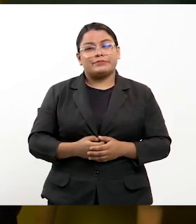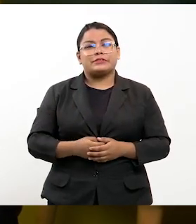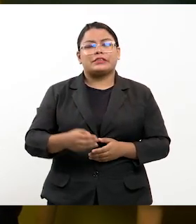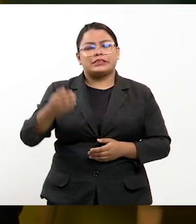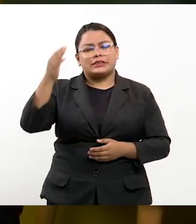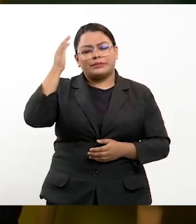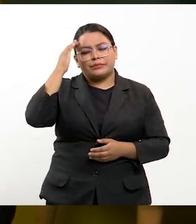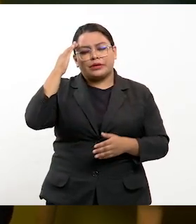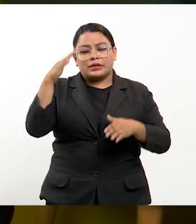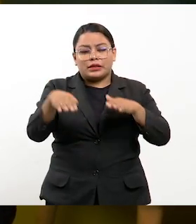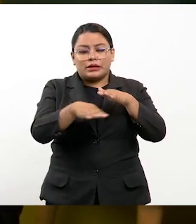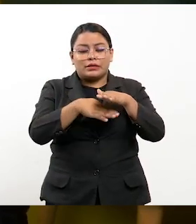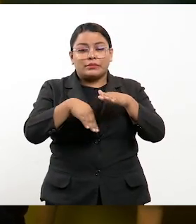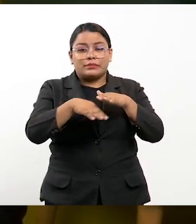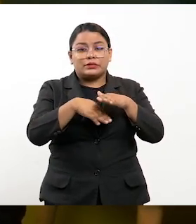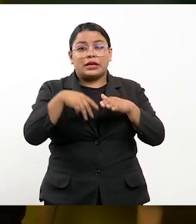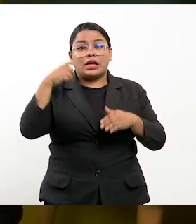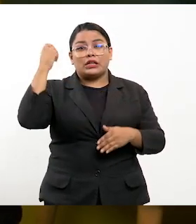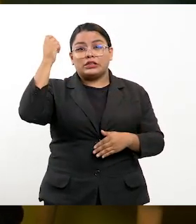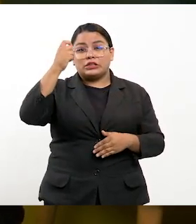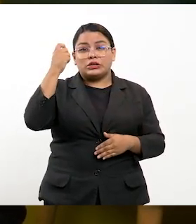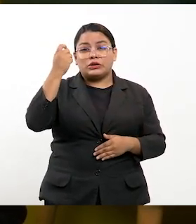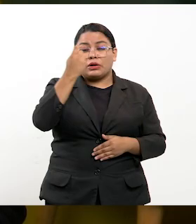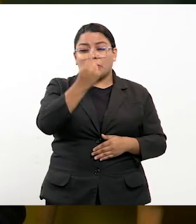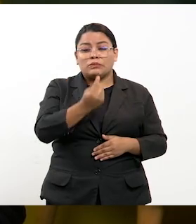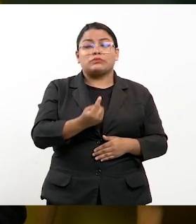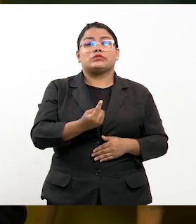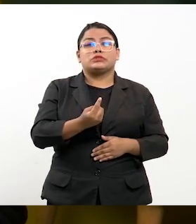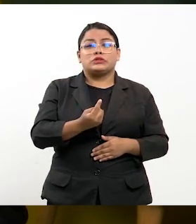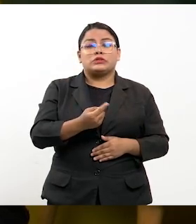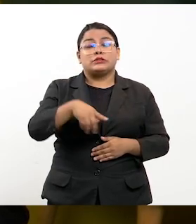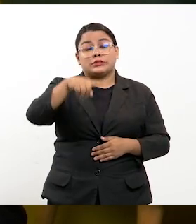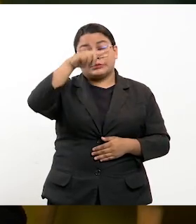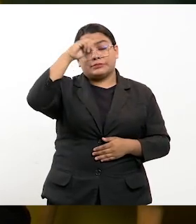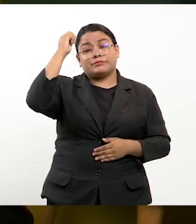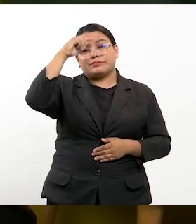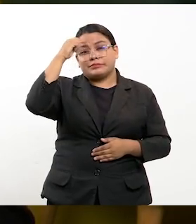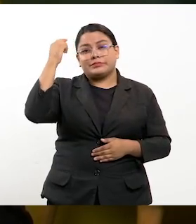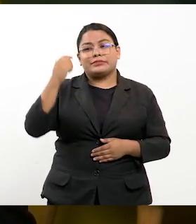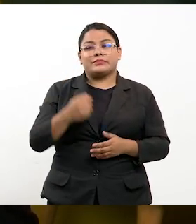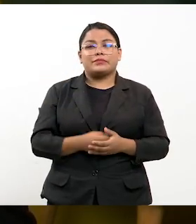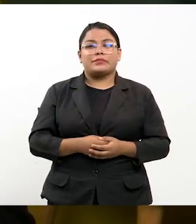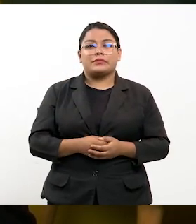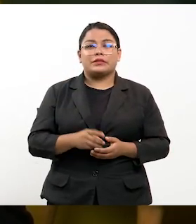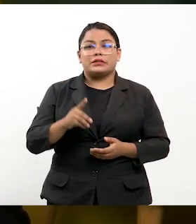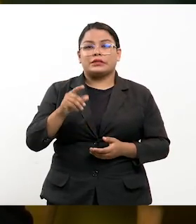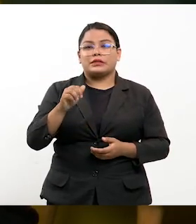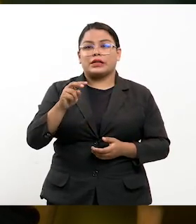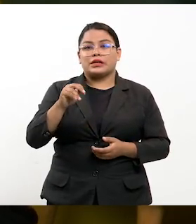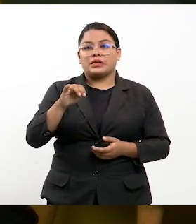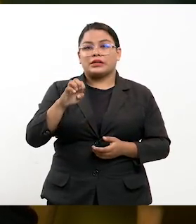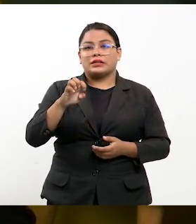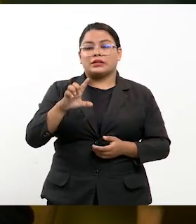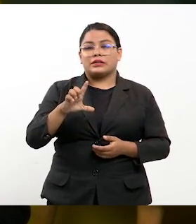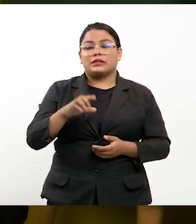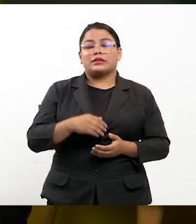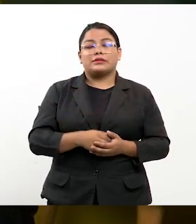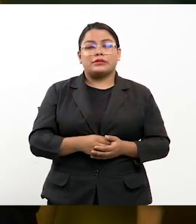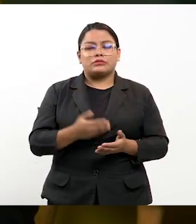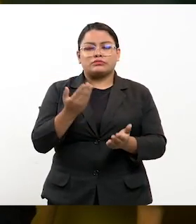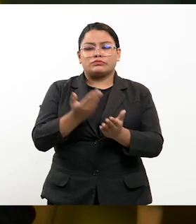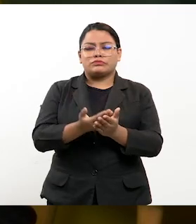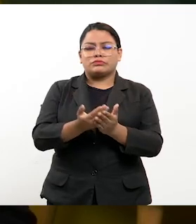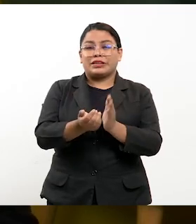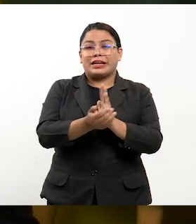están basadas en uno de los teóricos principales con los que hemos trabajado, que es Daniel Cassani, quien nos propone